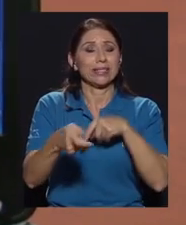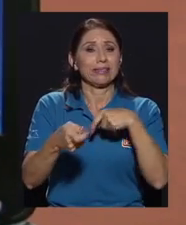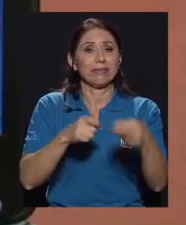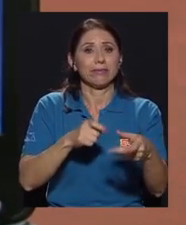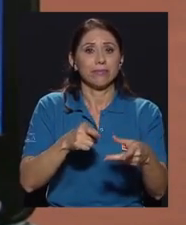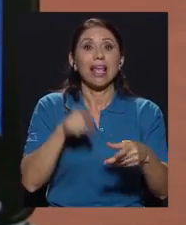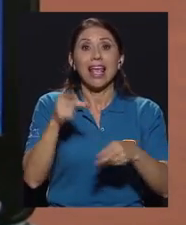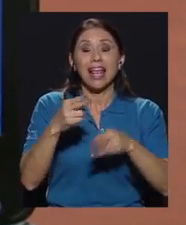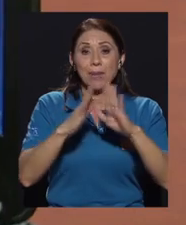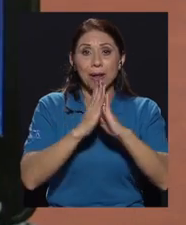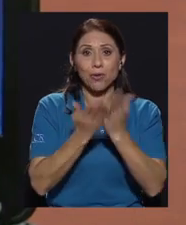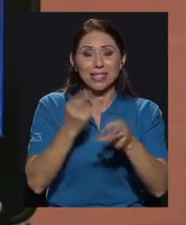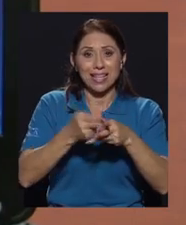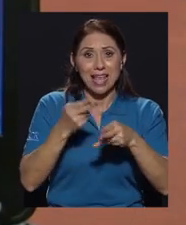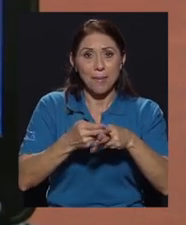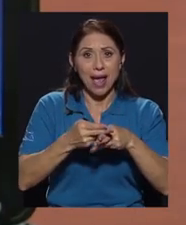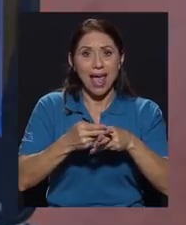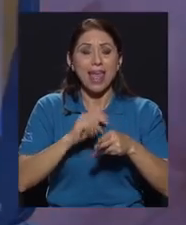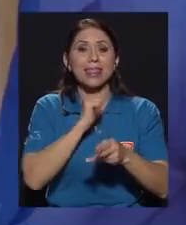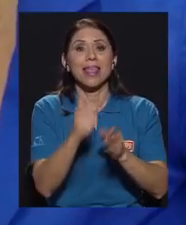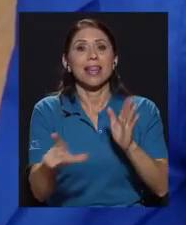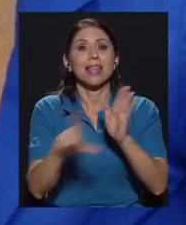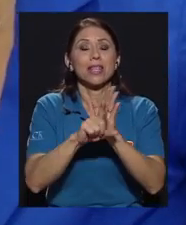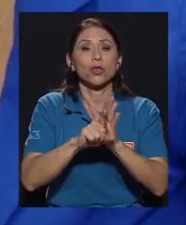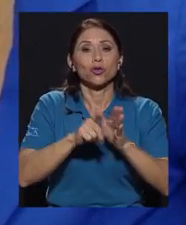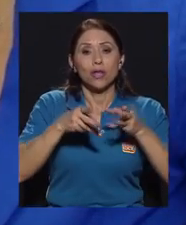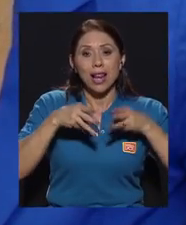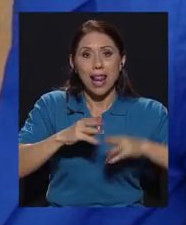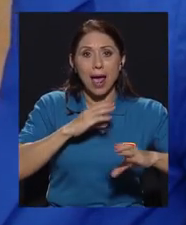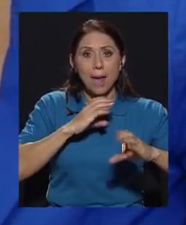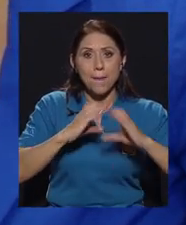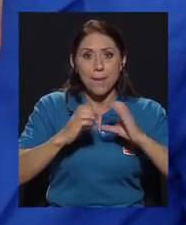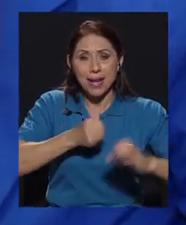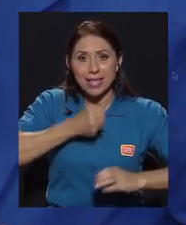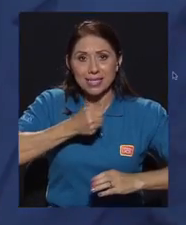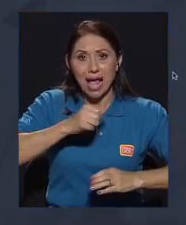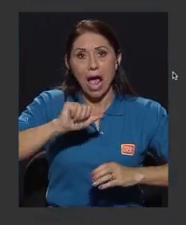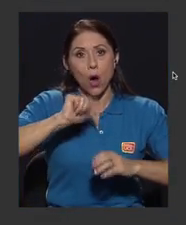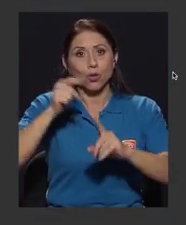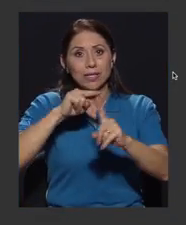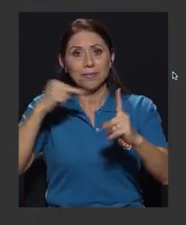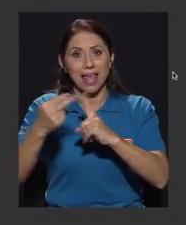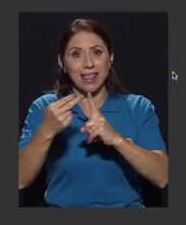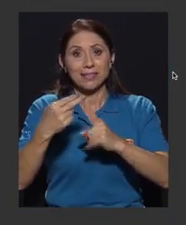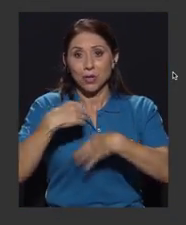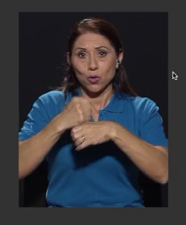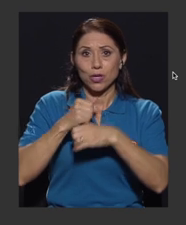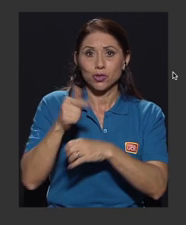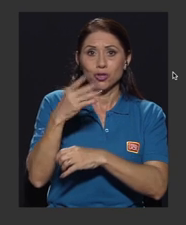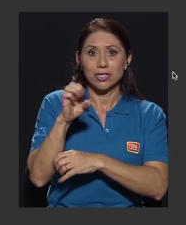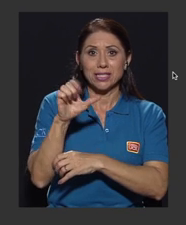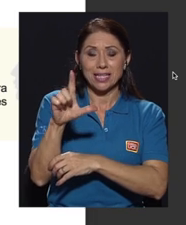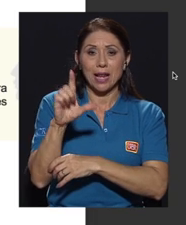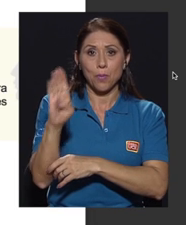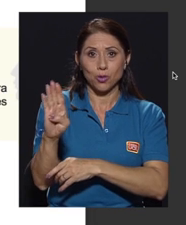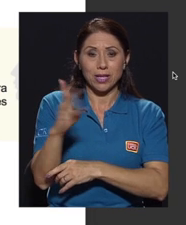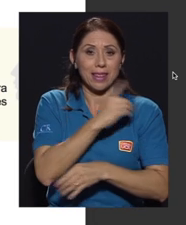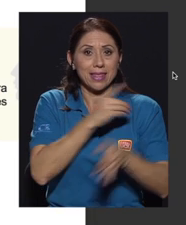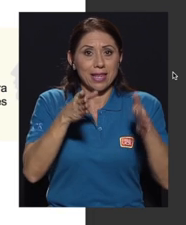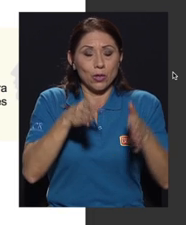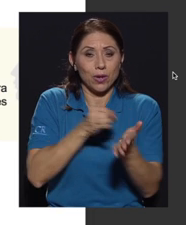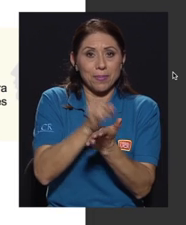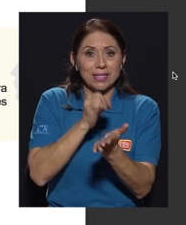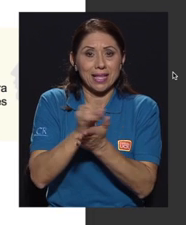De los delitos y de la prensa, otras miradas, y fue realizado por Giselle Bosa, investigadora y directora del programa de libertad